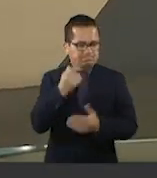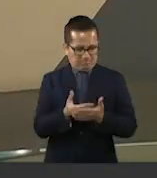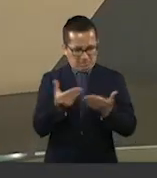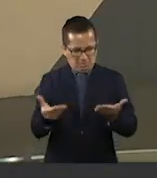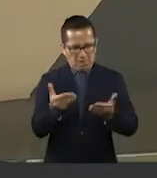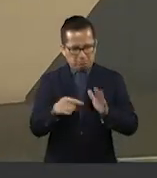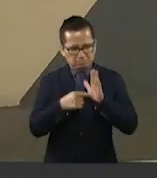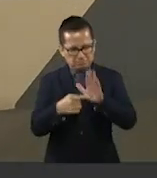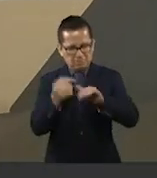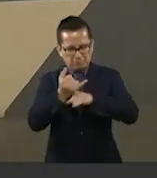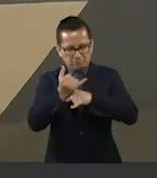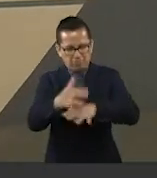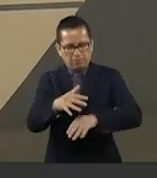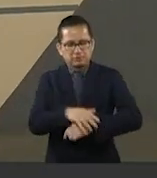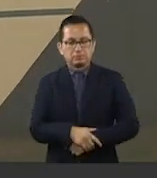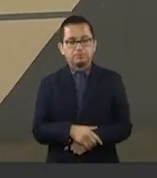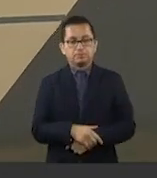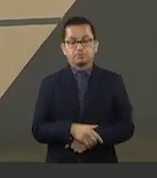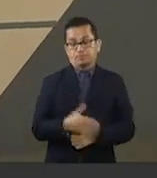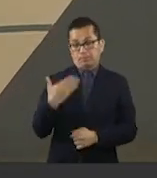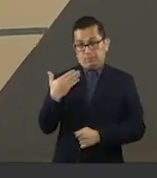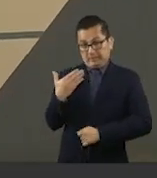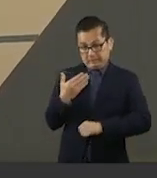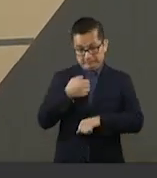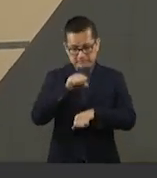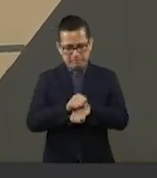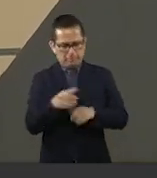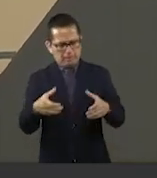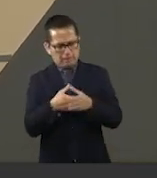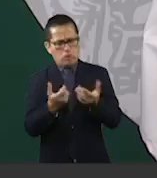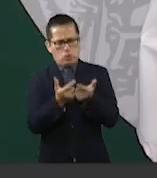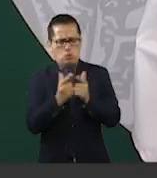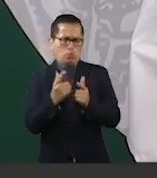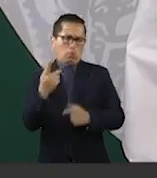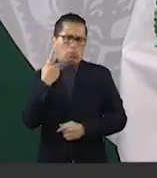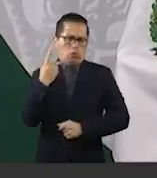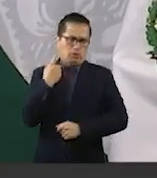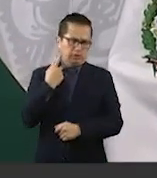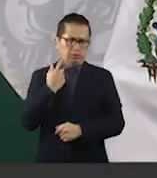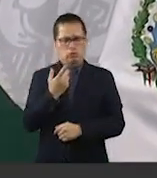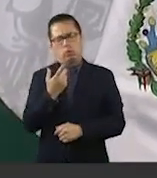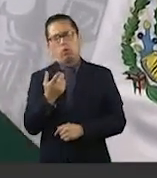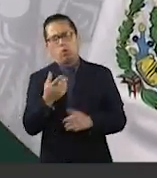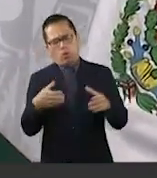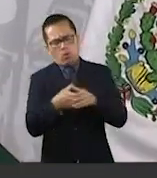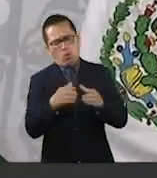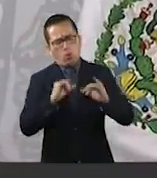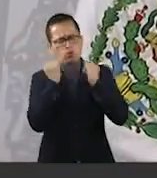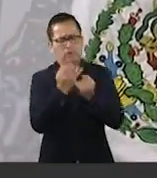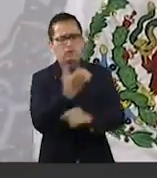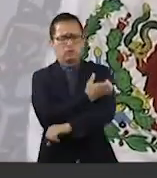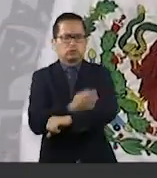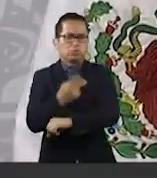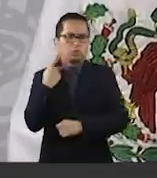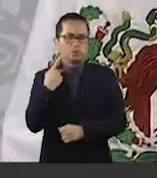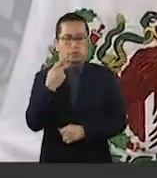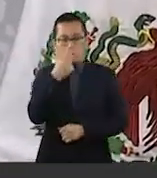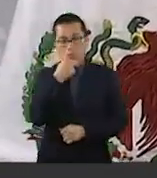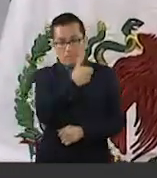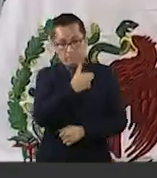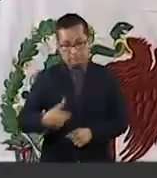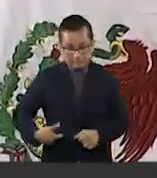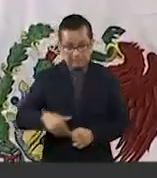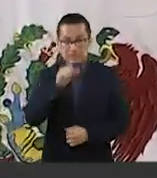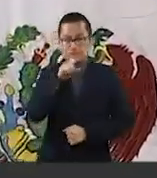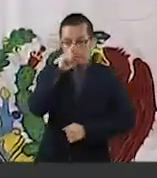esta semana el presidente de la junta de coordinación política de la cámara de diputados Jorge Romero y el coordinador de la bancada de morena Ignacio Mier Velasco